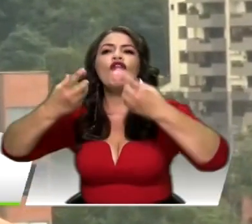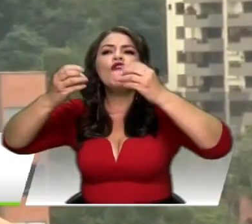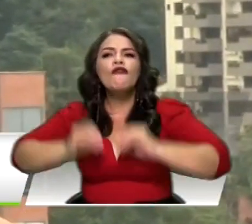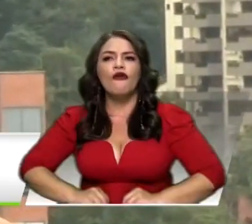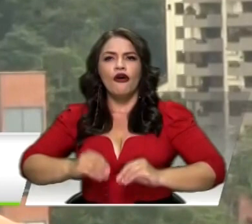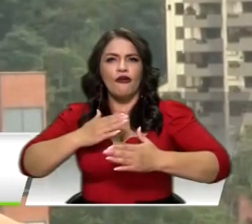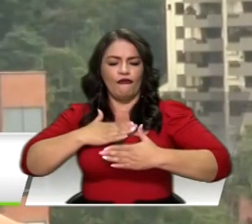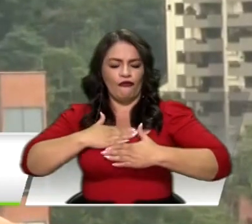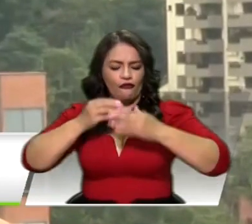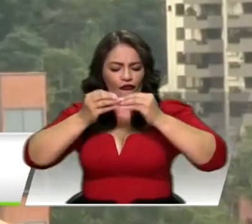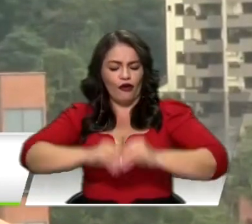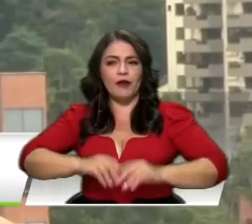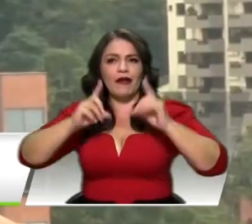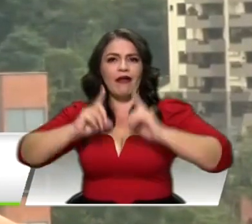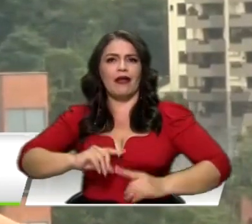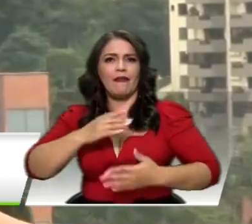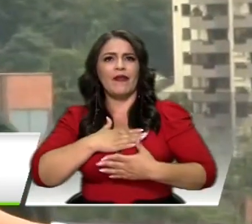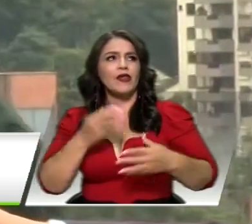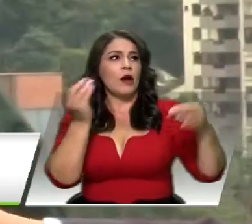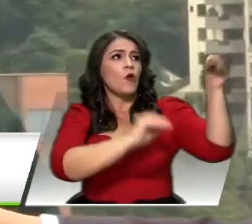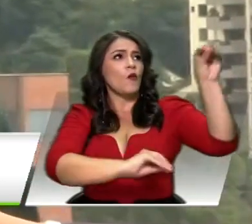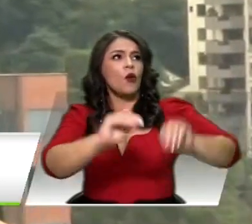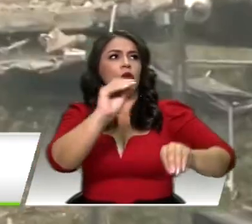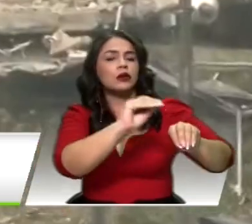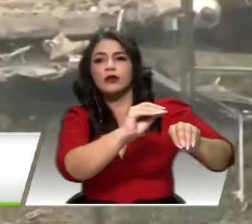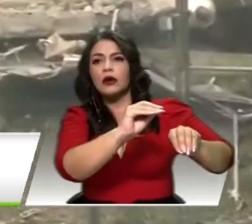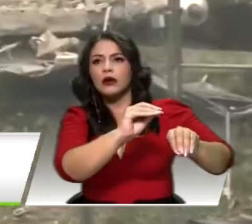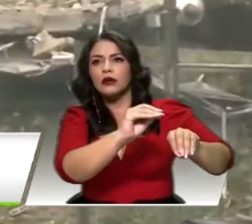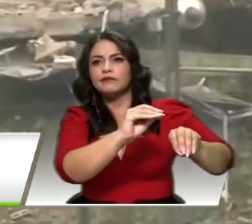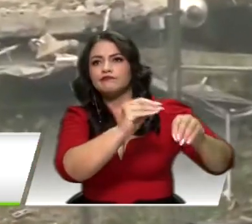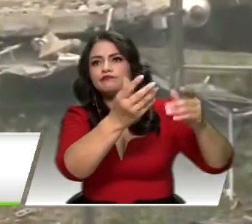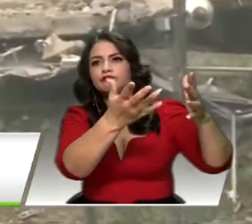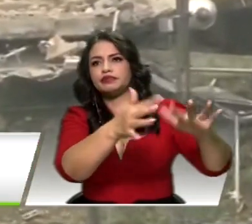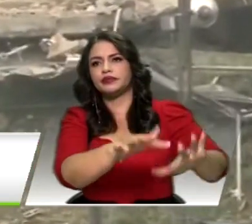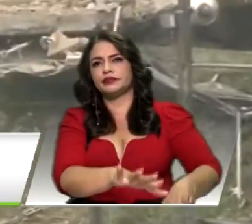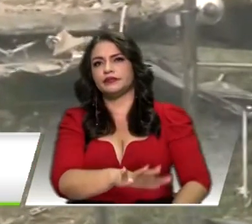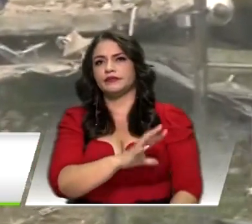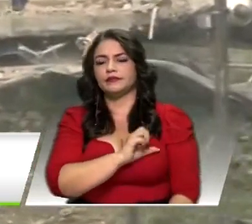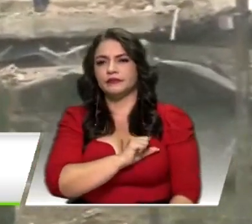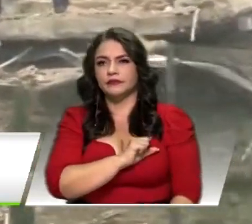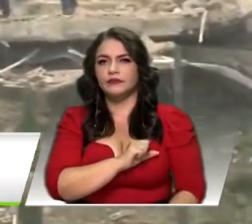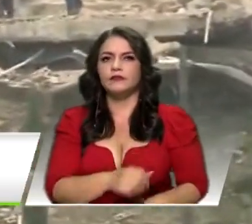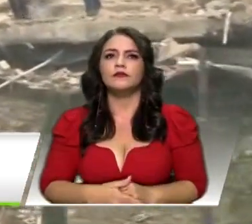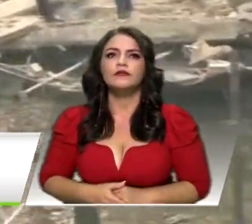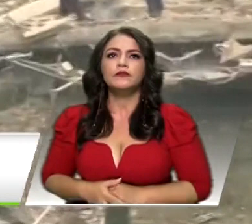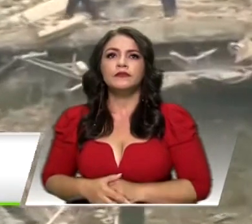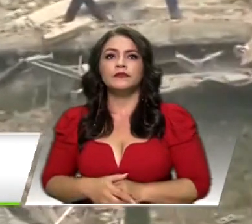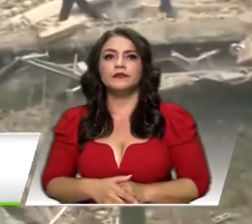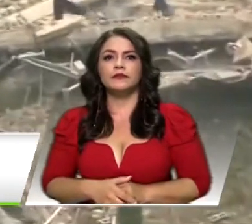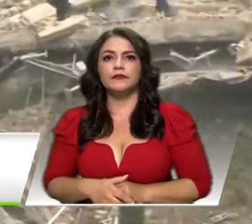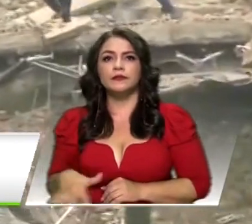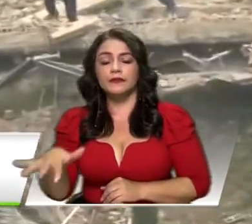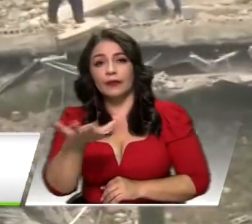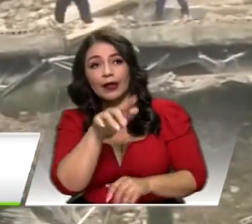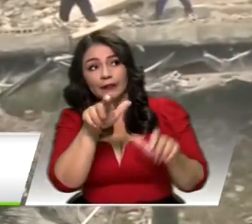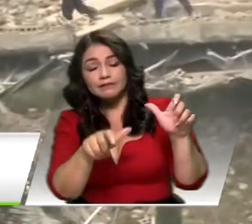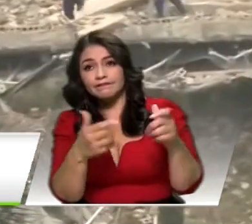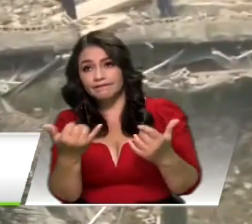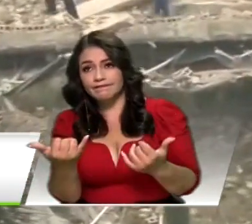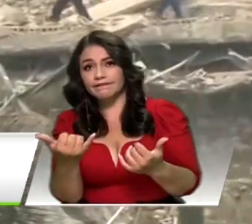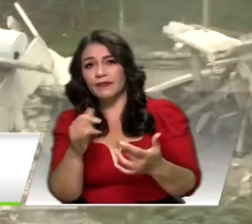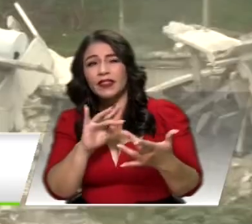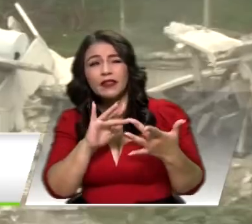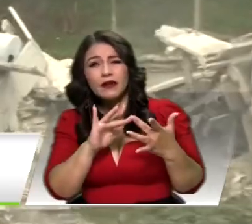mi gusto, personalizado, y pues ya solo es escombros. Lo que sigue para las víctimas, para los afectados, es esperar que las